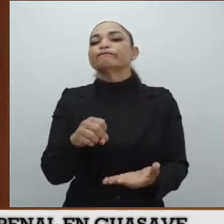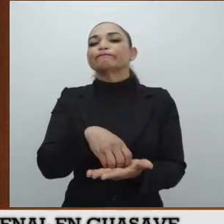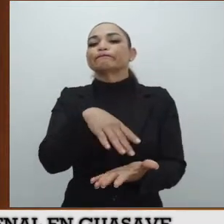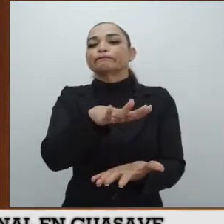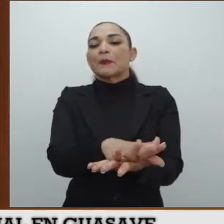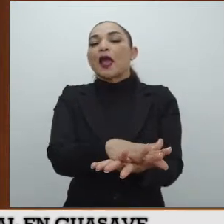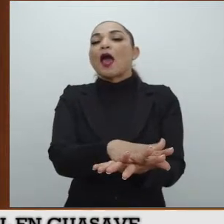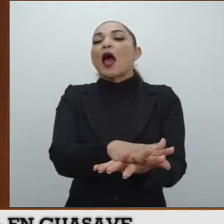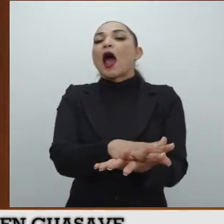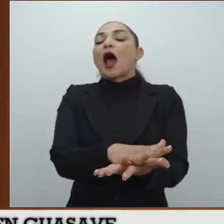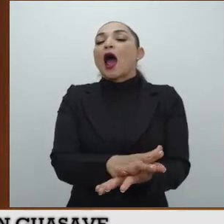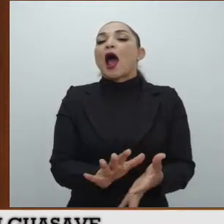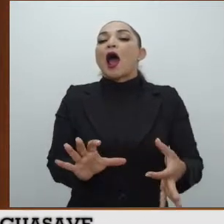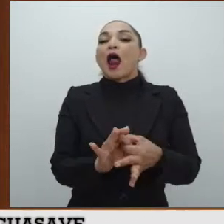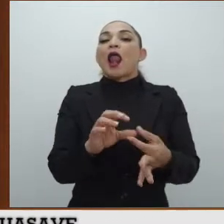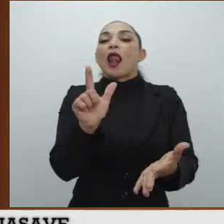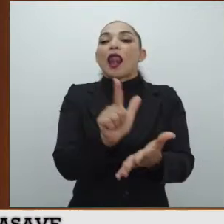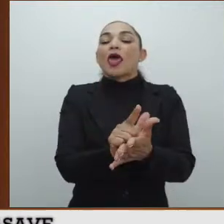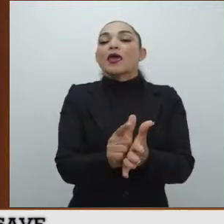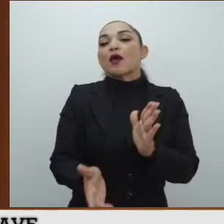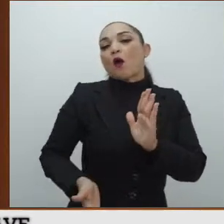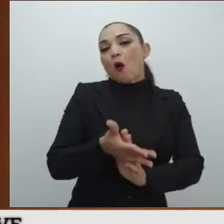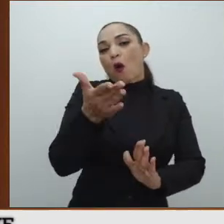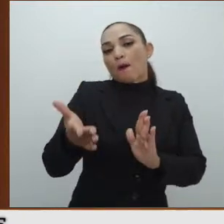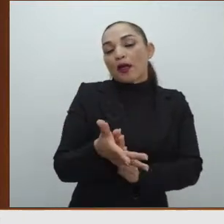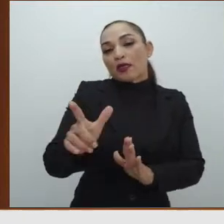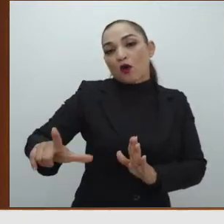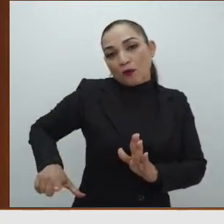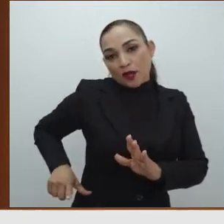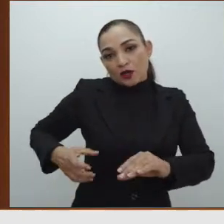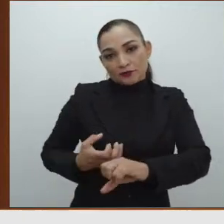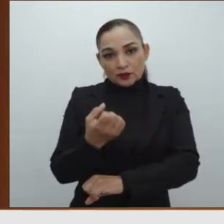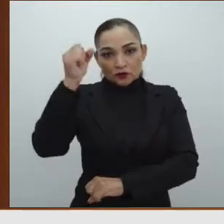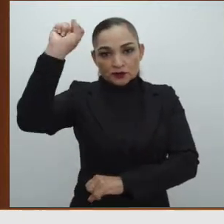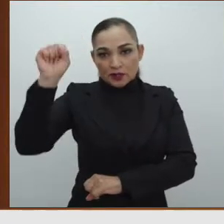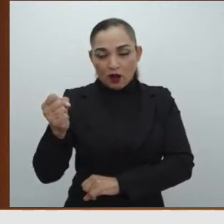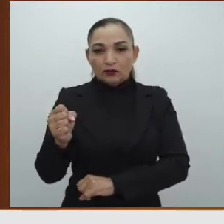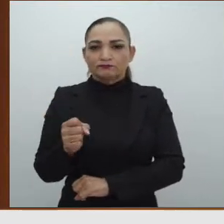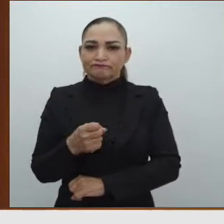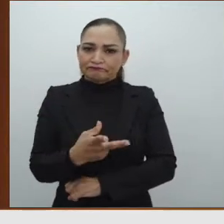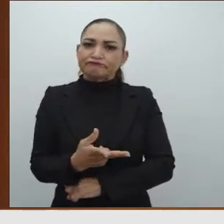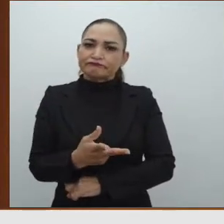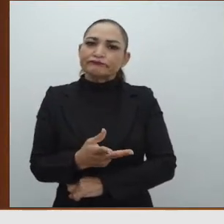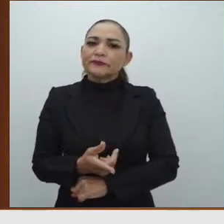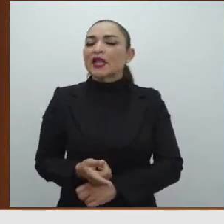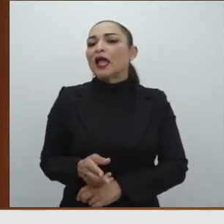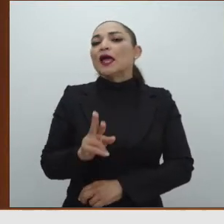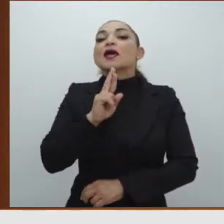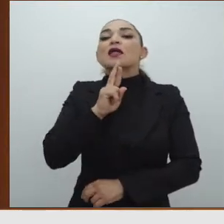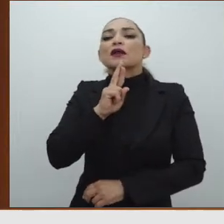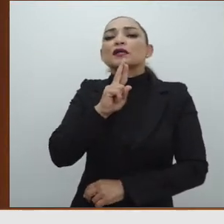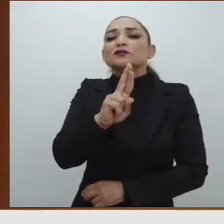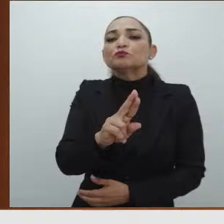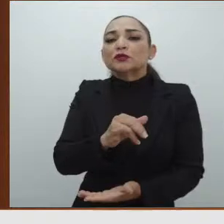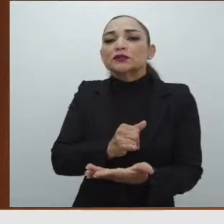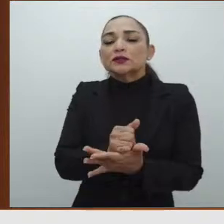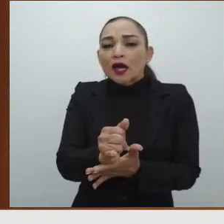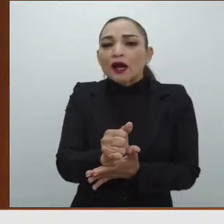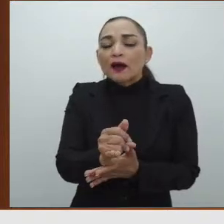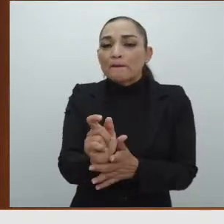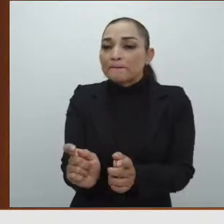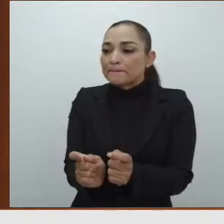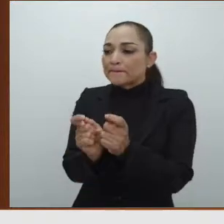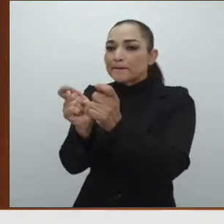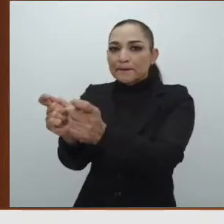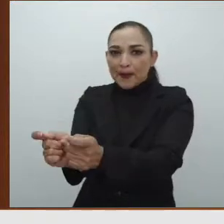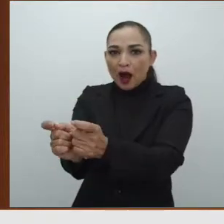la Ley de Obra Pública del Estado de Sinaloa, donde se dio el fallo de adjudicación de